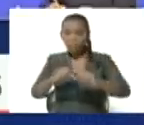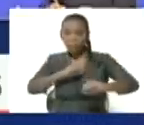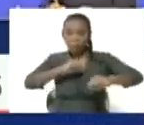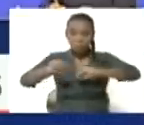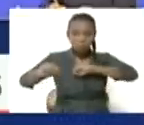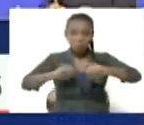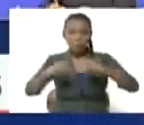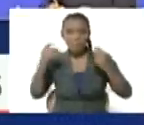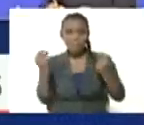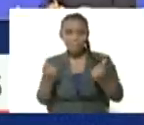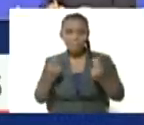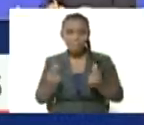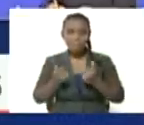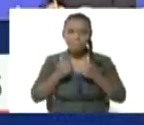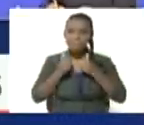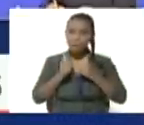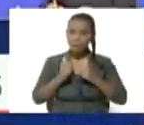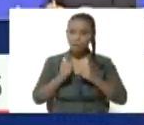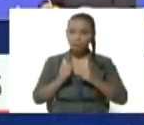para la acción,